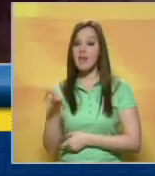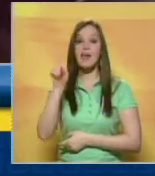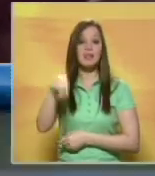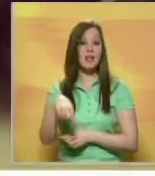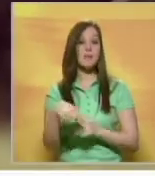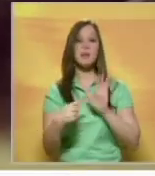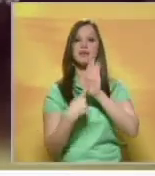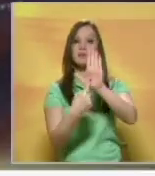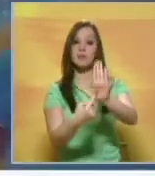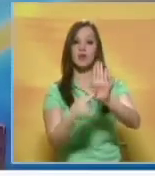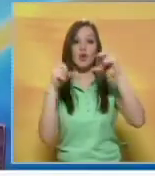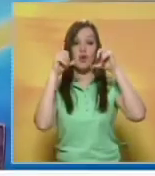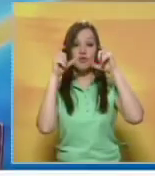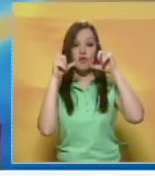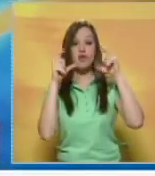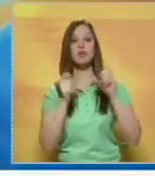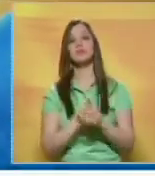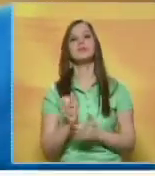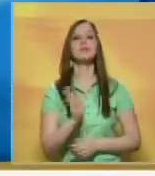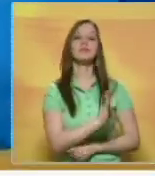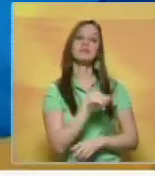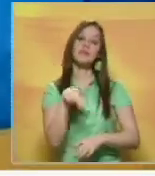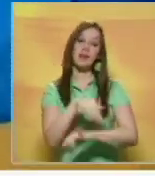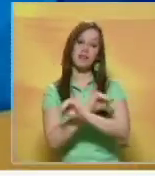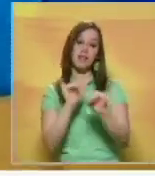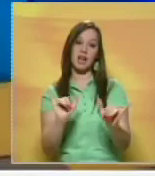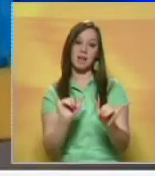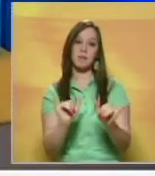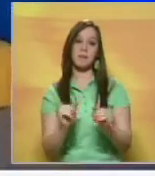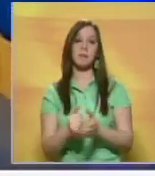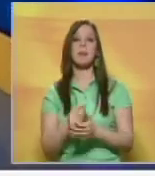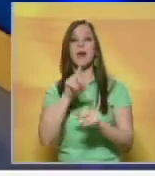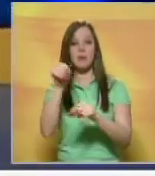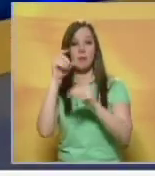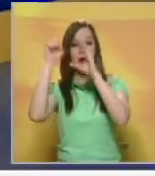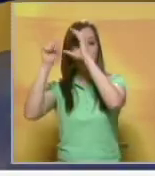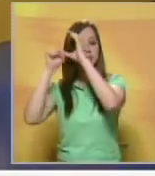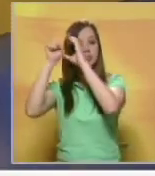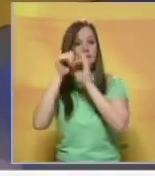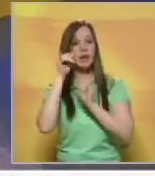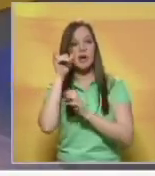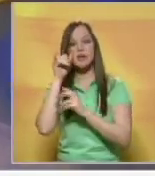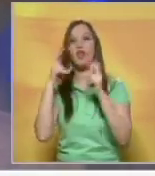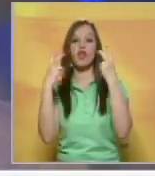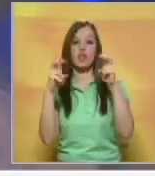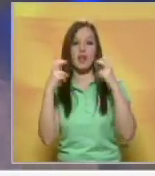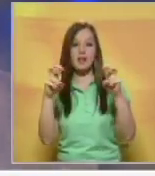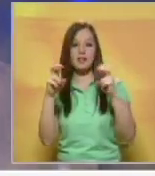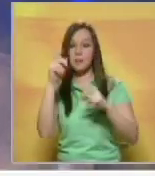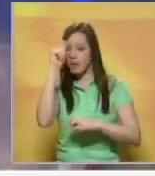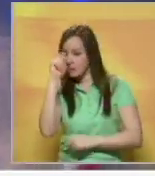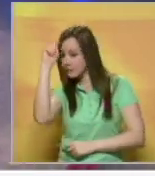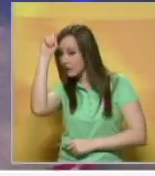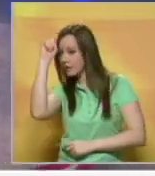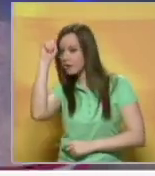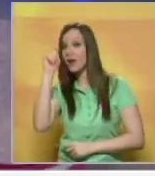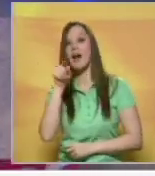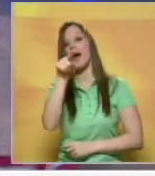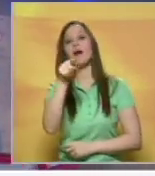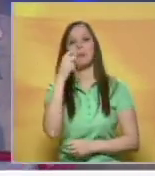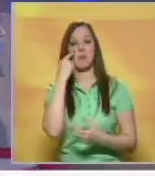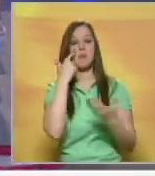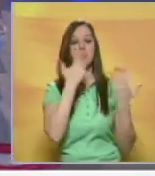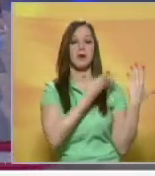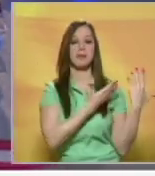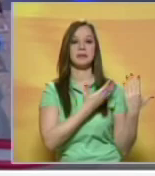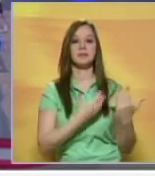del proyecto altruista. Hemos llegado al final y los dejamos con este videoclip del tema inédito de Michael Jackson, A Place with